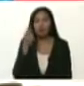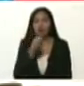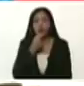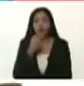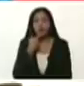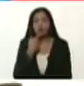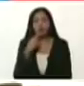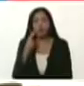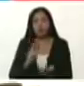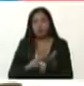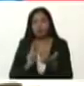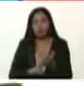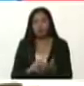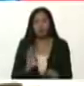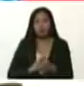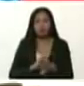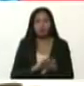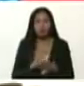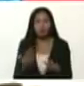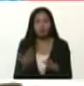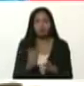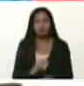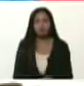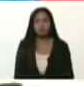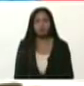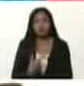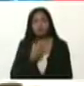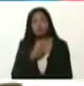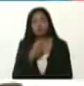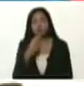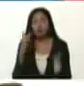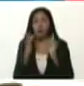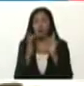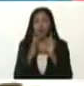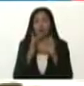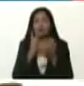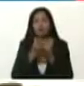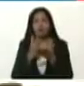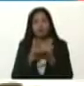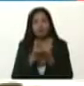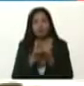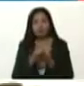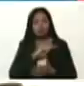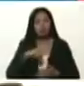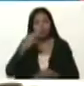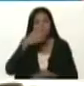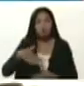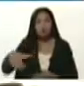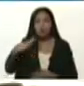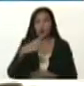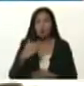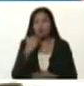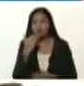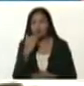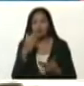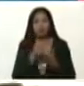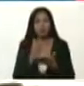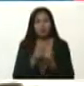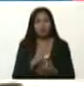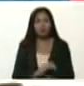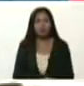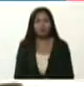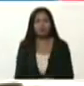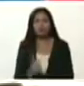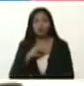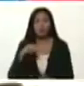bonito. Porque a mí me gusta estar en contacto siempre con nuestro pueblo allí. ¿Eh? Tenemos